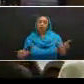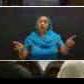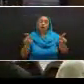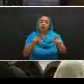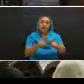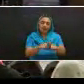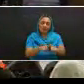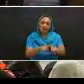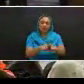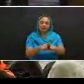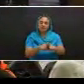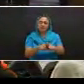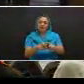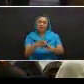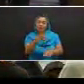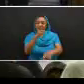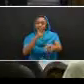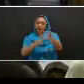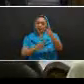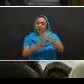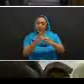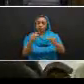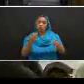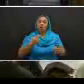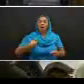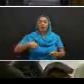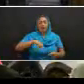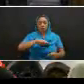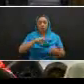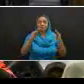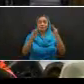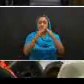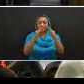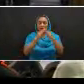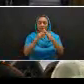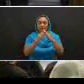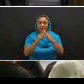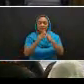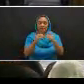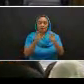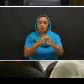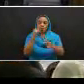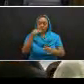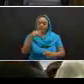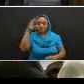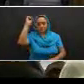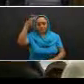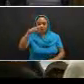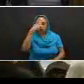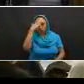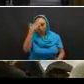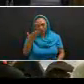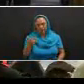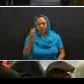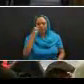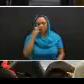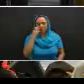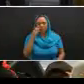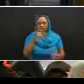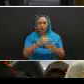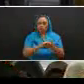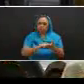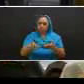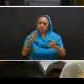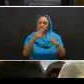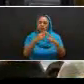regreso a nuestros hogares, Señor, con esta bendición preciosa que nos has dado. Gracias, Papito Santo, en el nombre de